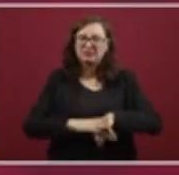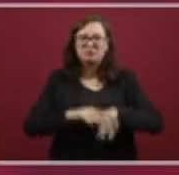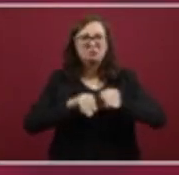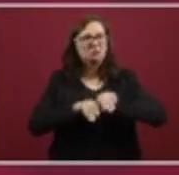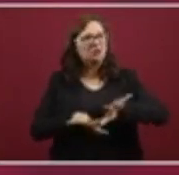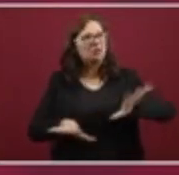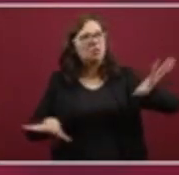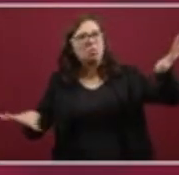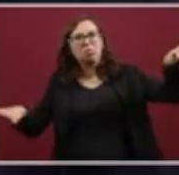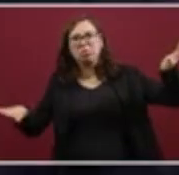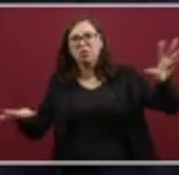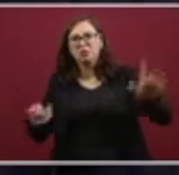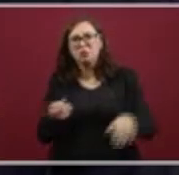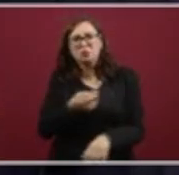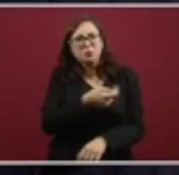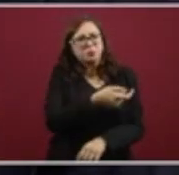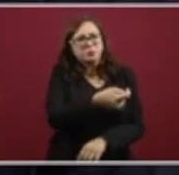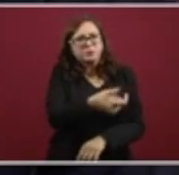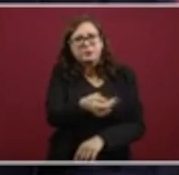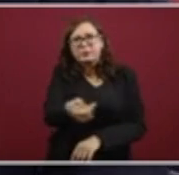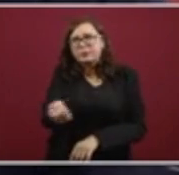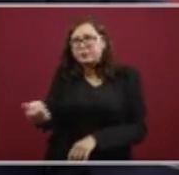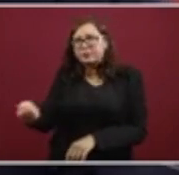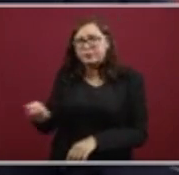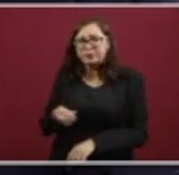Y al final,